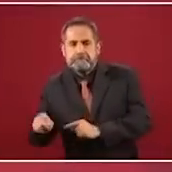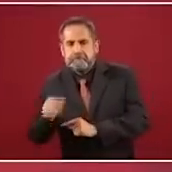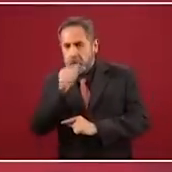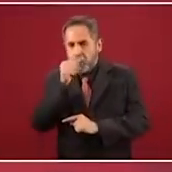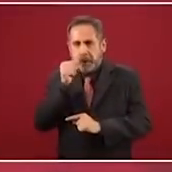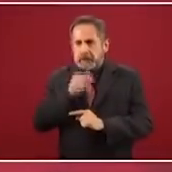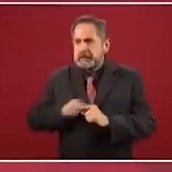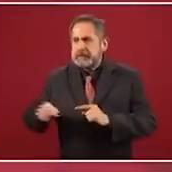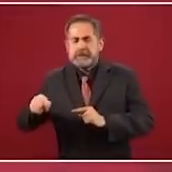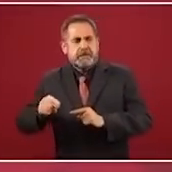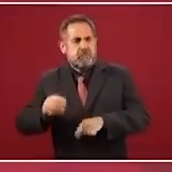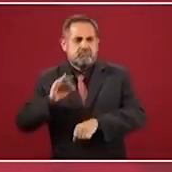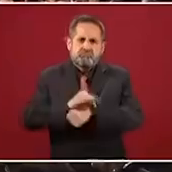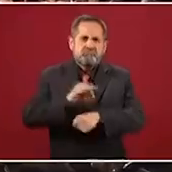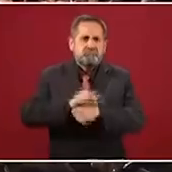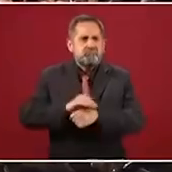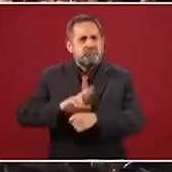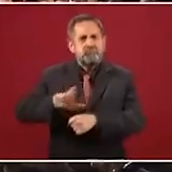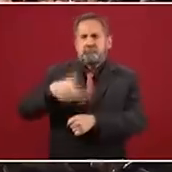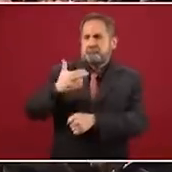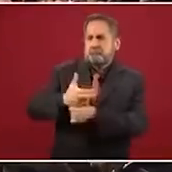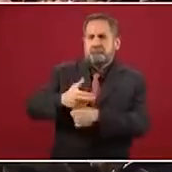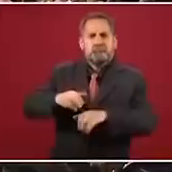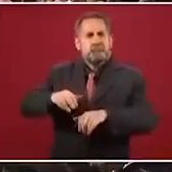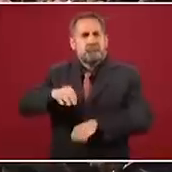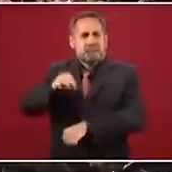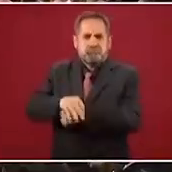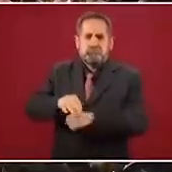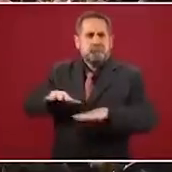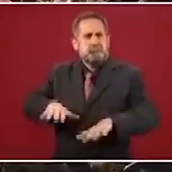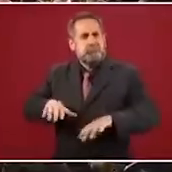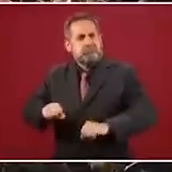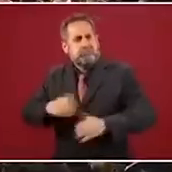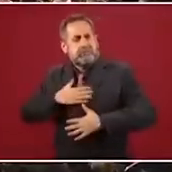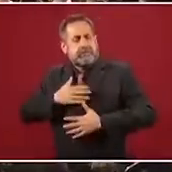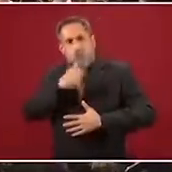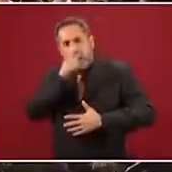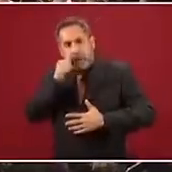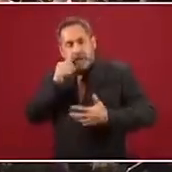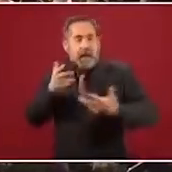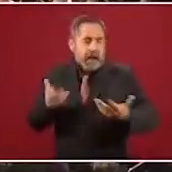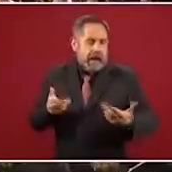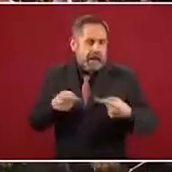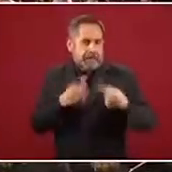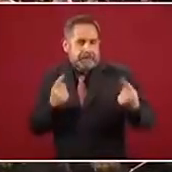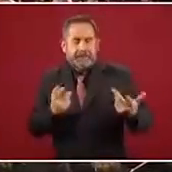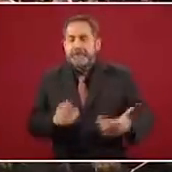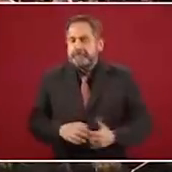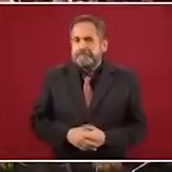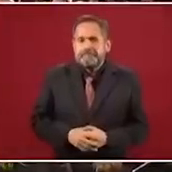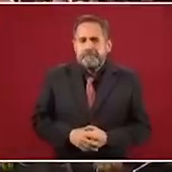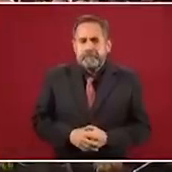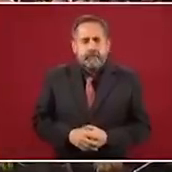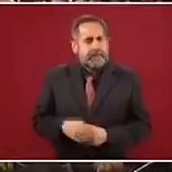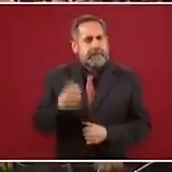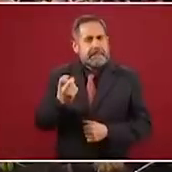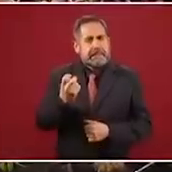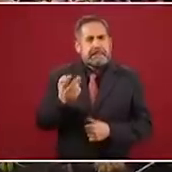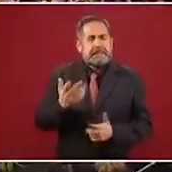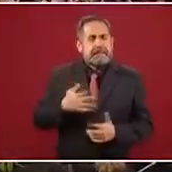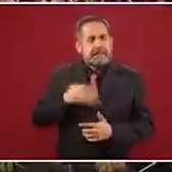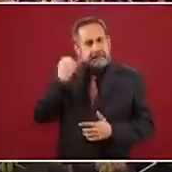a defender a la República. Entonces, esa es la cuestión, pero no